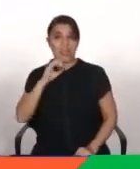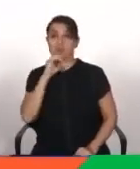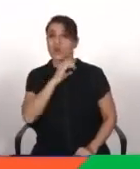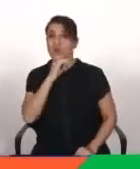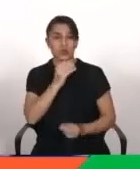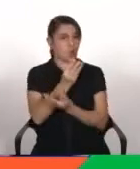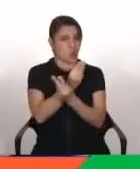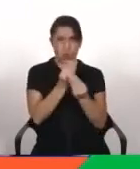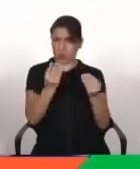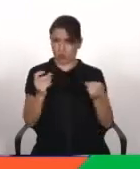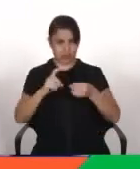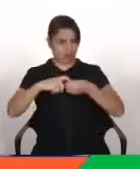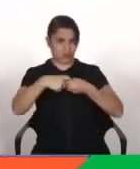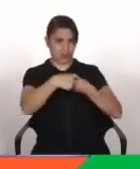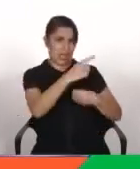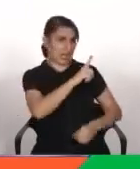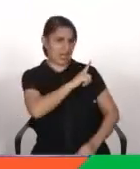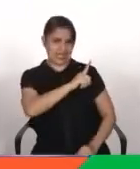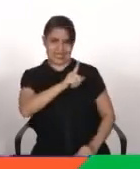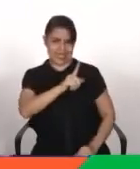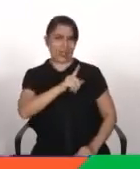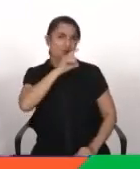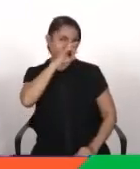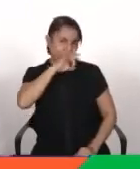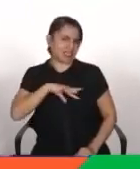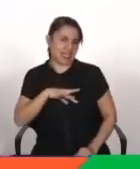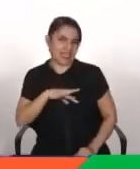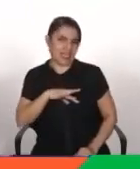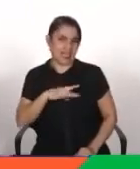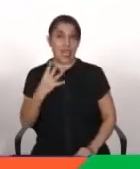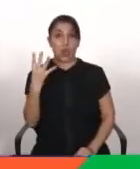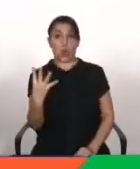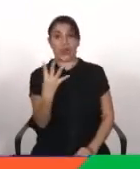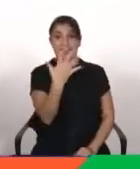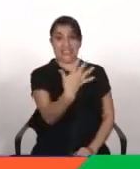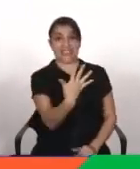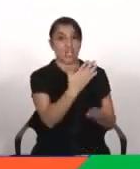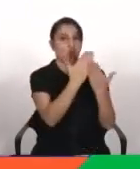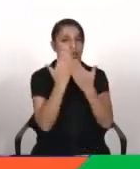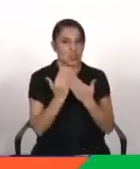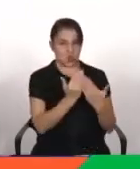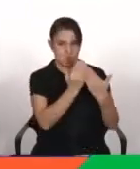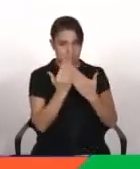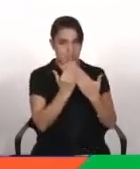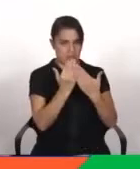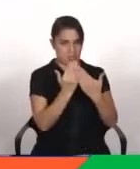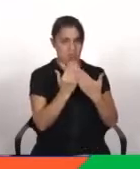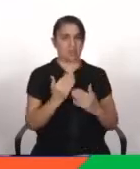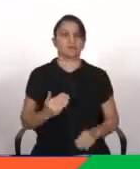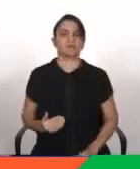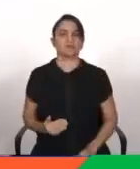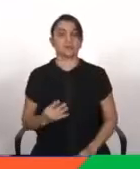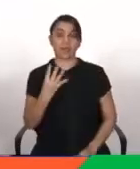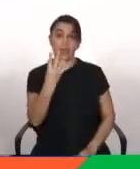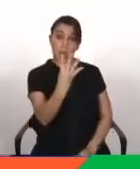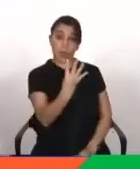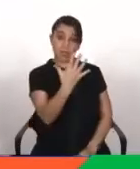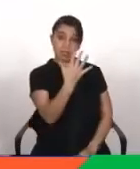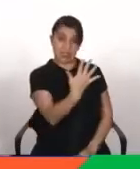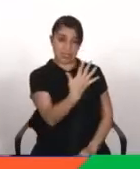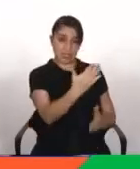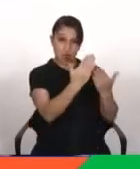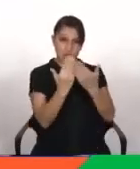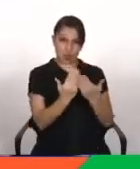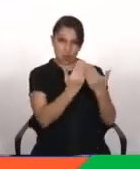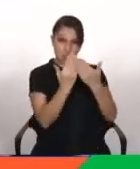bueno, liceo normal de Chile, que tiene 45 alumnos, De esos 45 alumnos, solamente